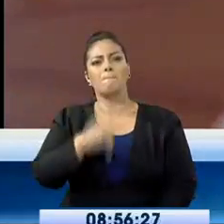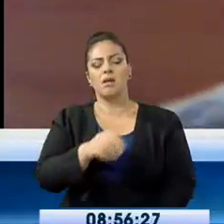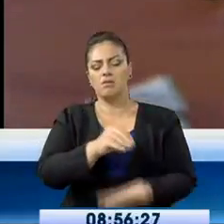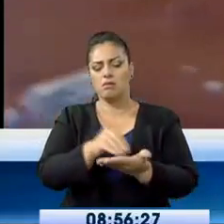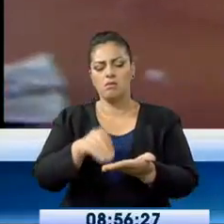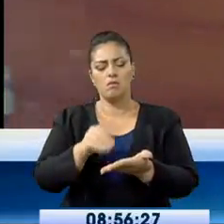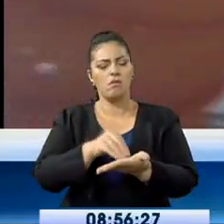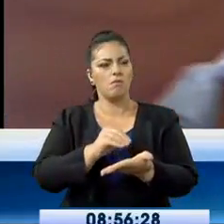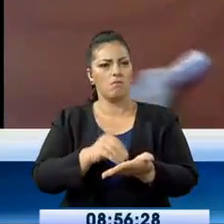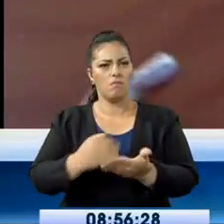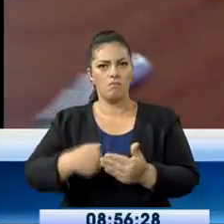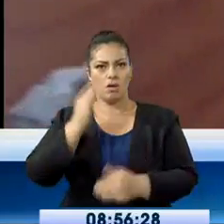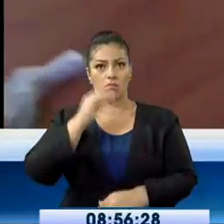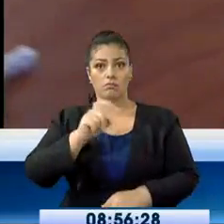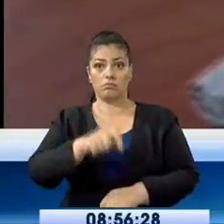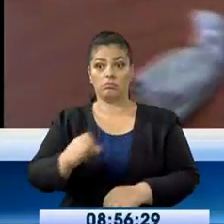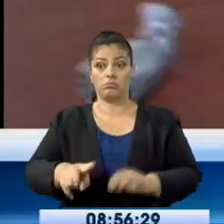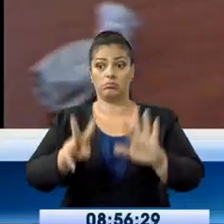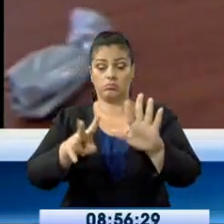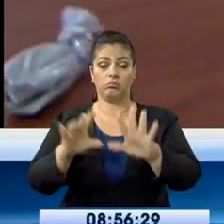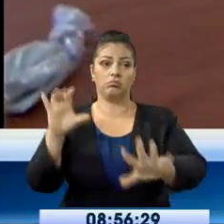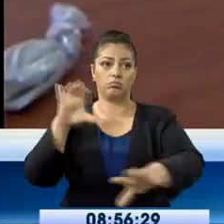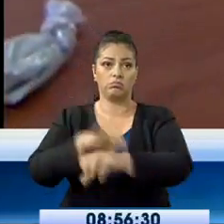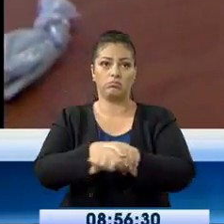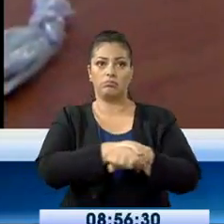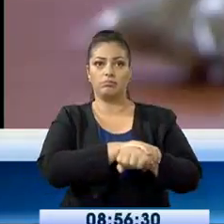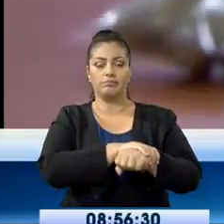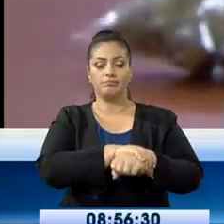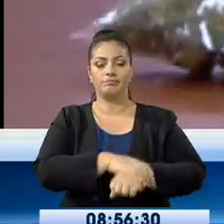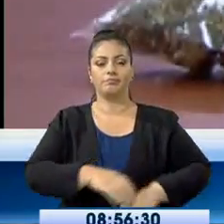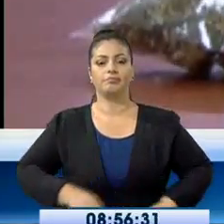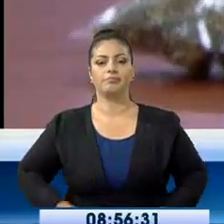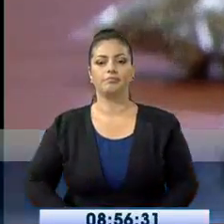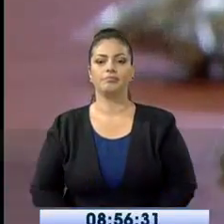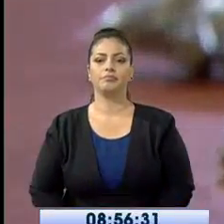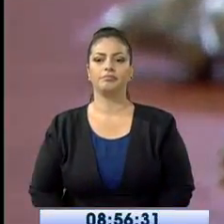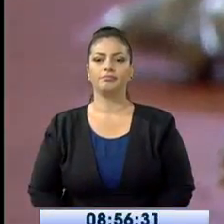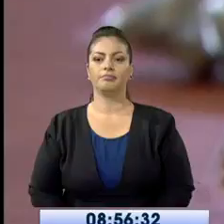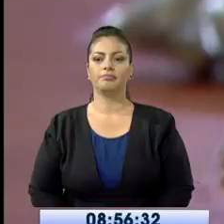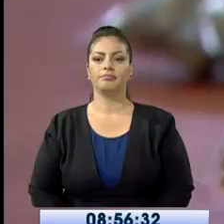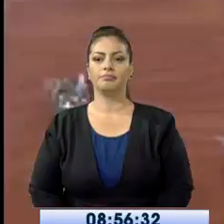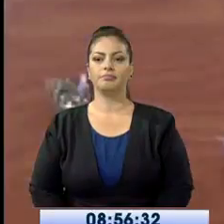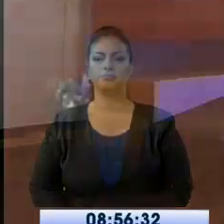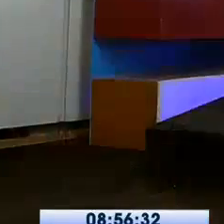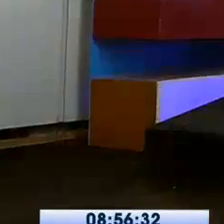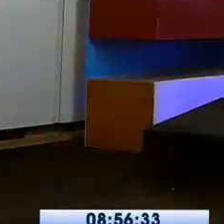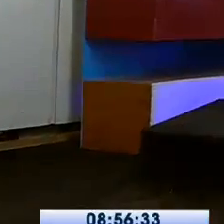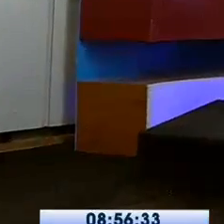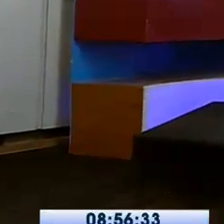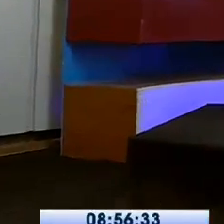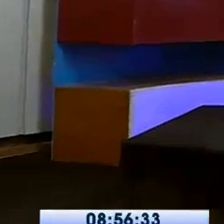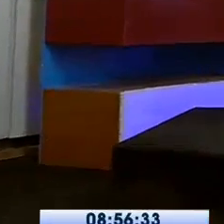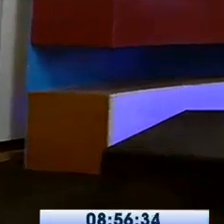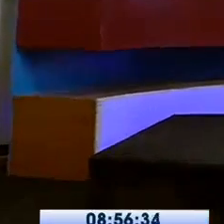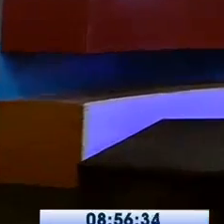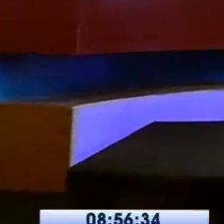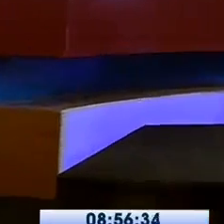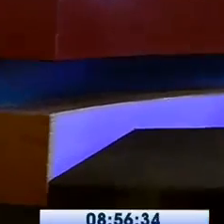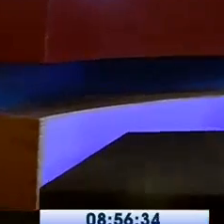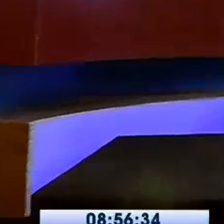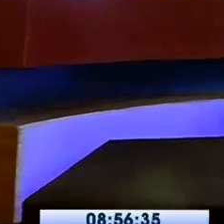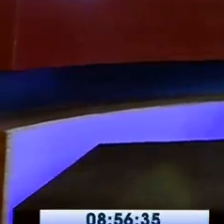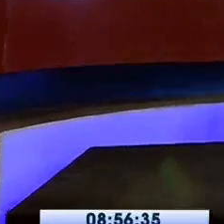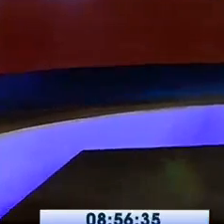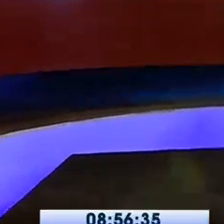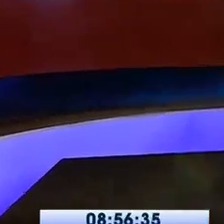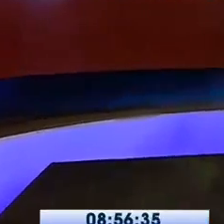detuvo a 7 personas, informó Ítalo Ruiz. Un conato de incendio